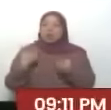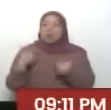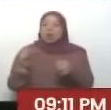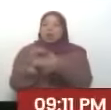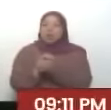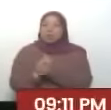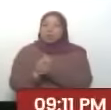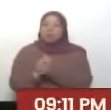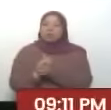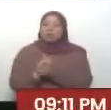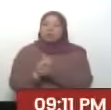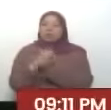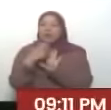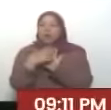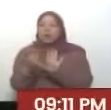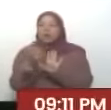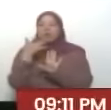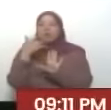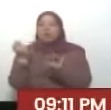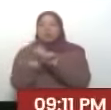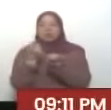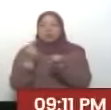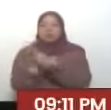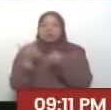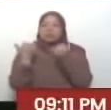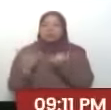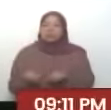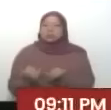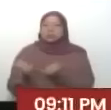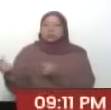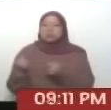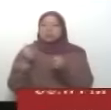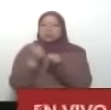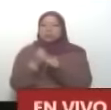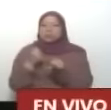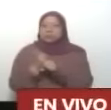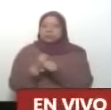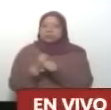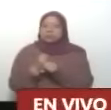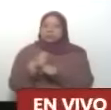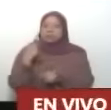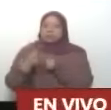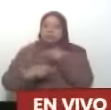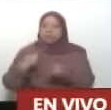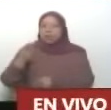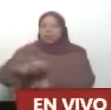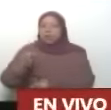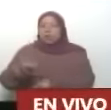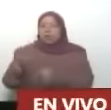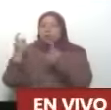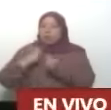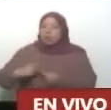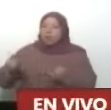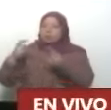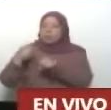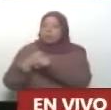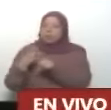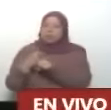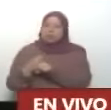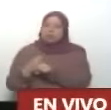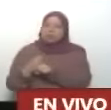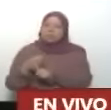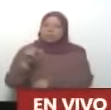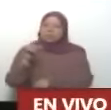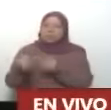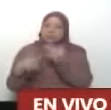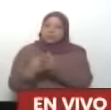solidaridad. Nosotros, por ejemplo, presidente, estamos trabajando en la actualidad en diplomados de geopolítica, también en temas de formación. Tenemos